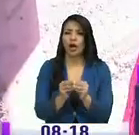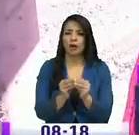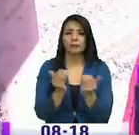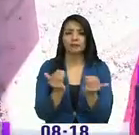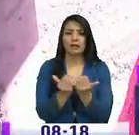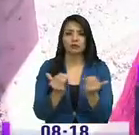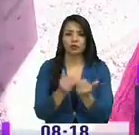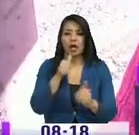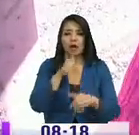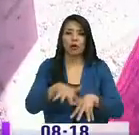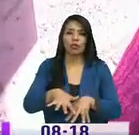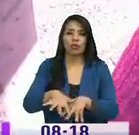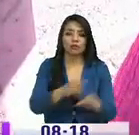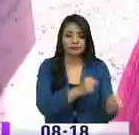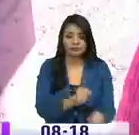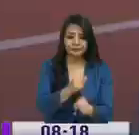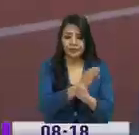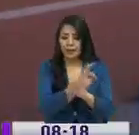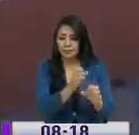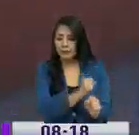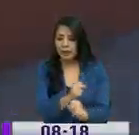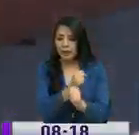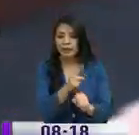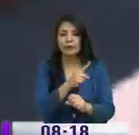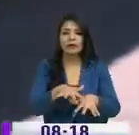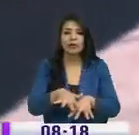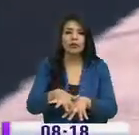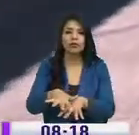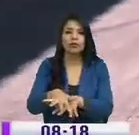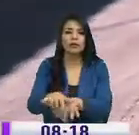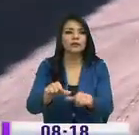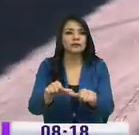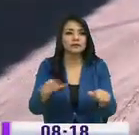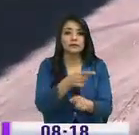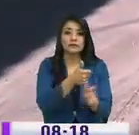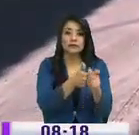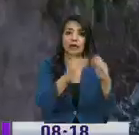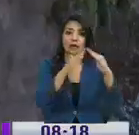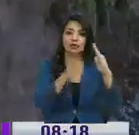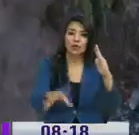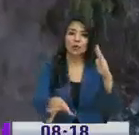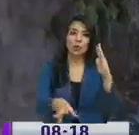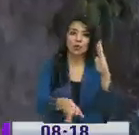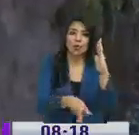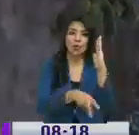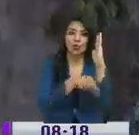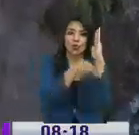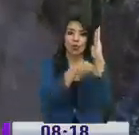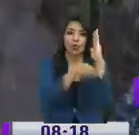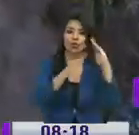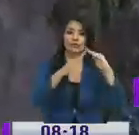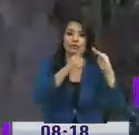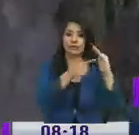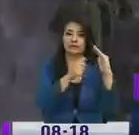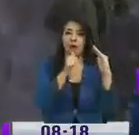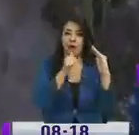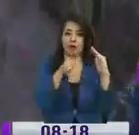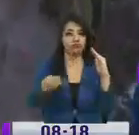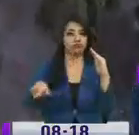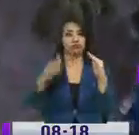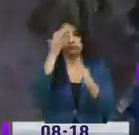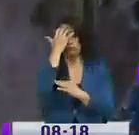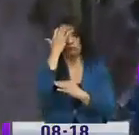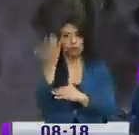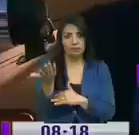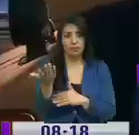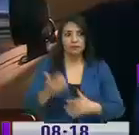si ya le barremos, le limpiamos. La humedad en las viviendas cercanas y el desperdicio de agua es la preocupación constante de la